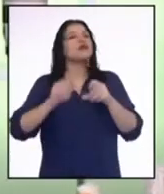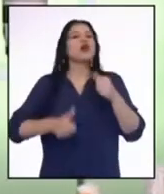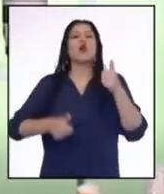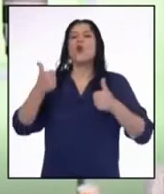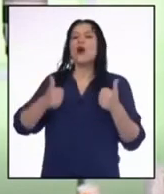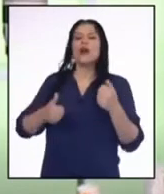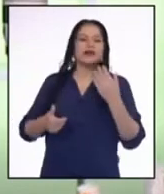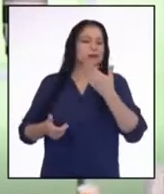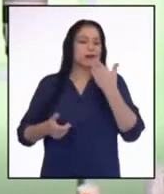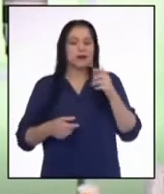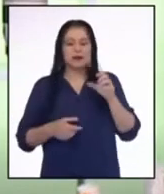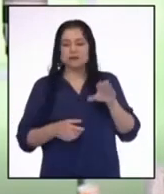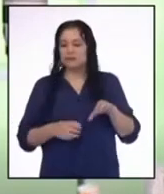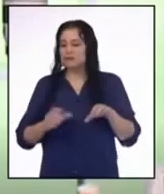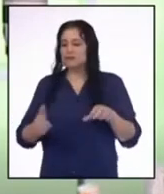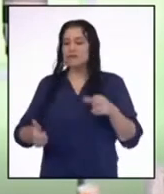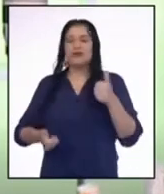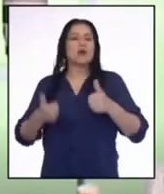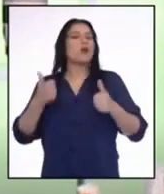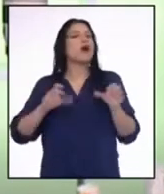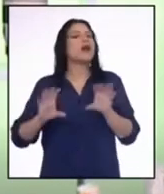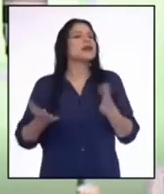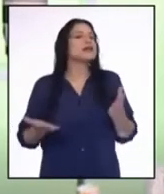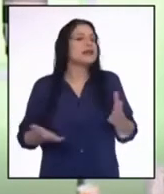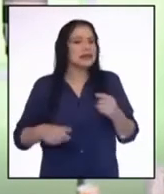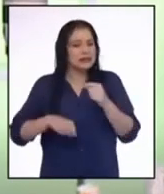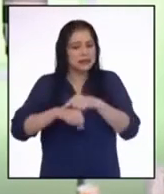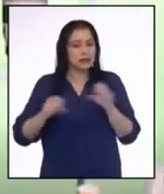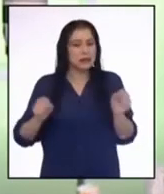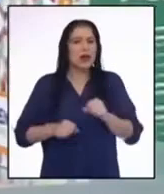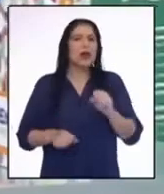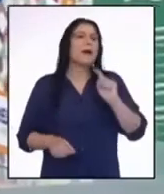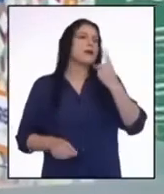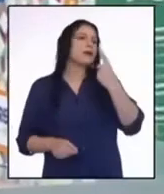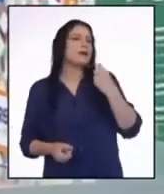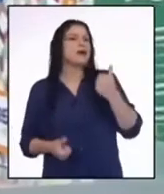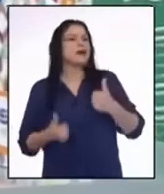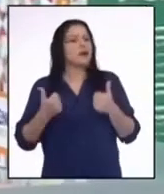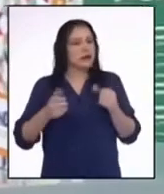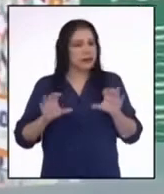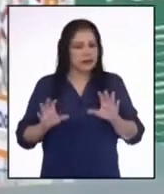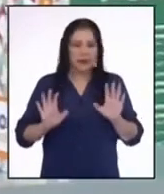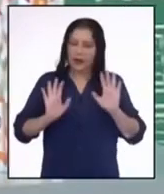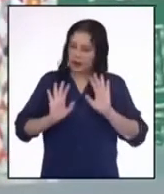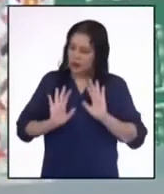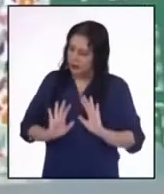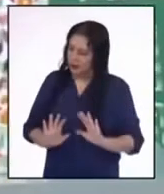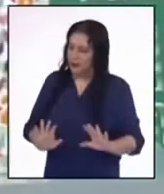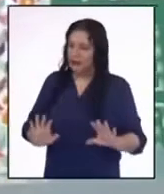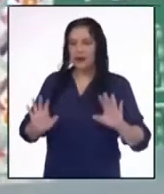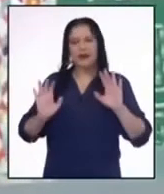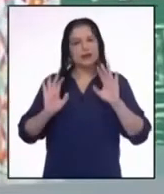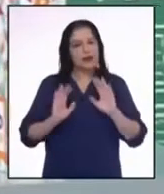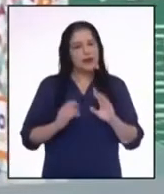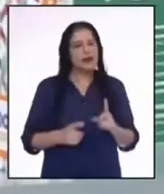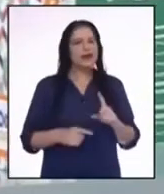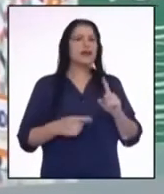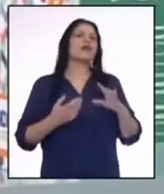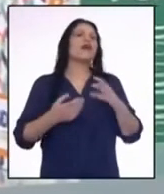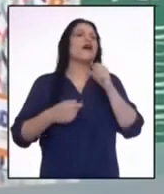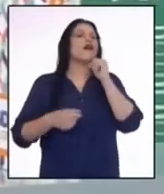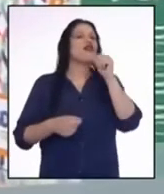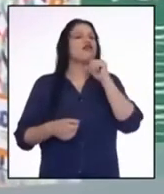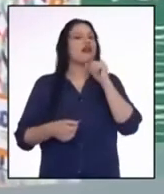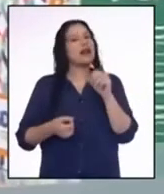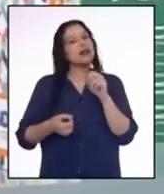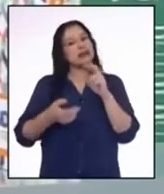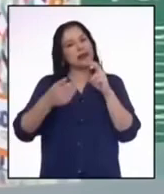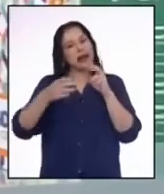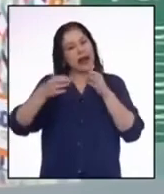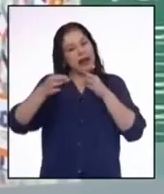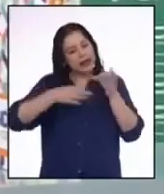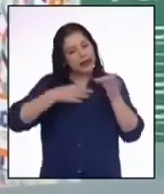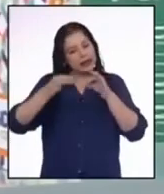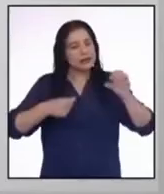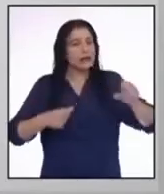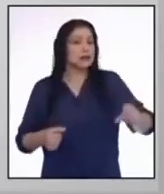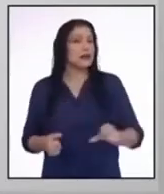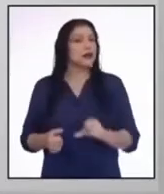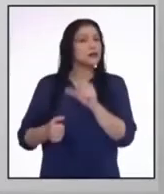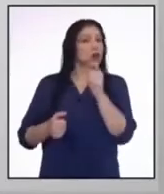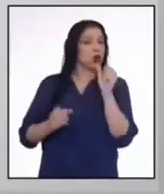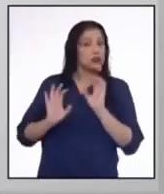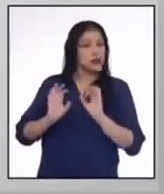es mejor? ¿Qué debemos hacer? ¿Qué es lo primero? Tranquilo, Junior, con calma, porque falta analizar las opiniones de los